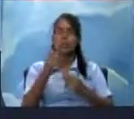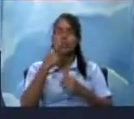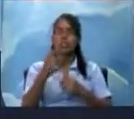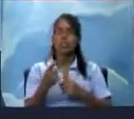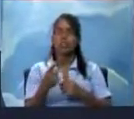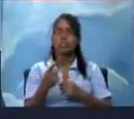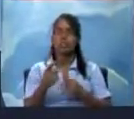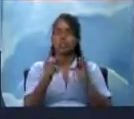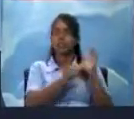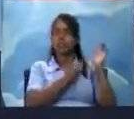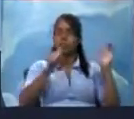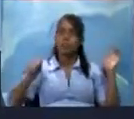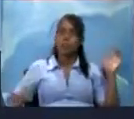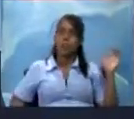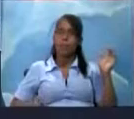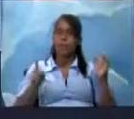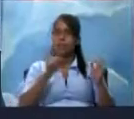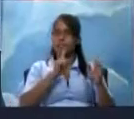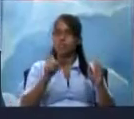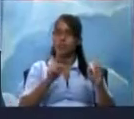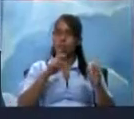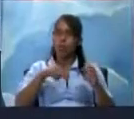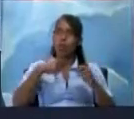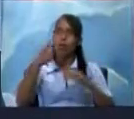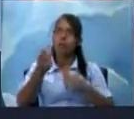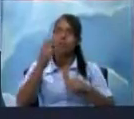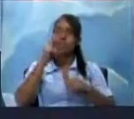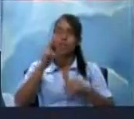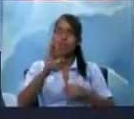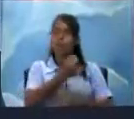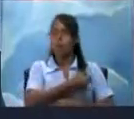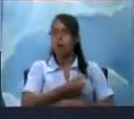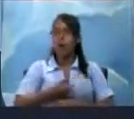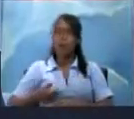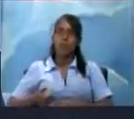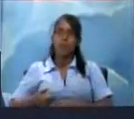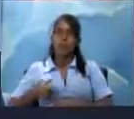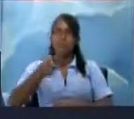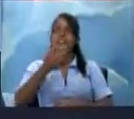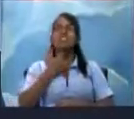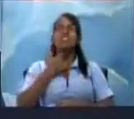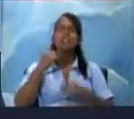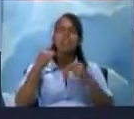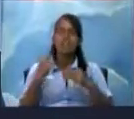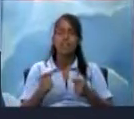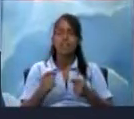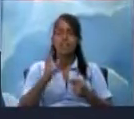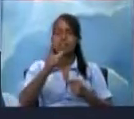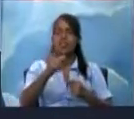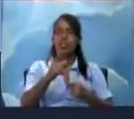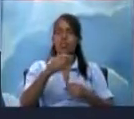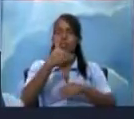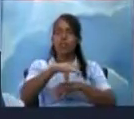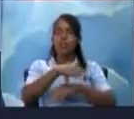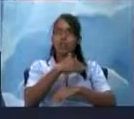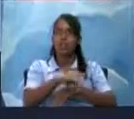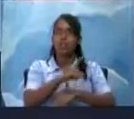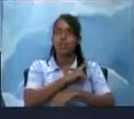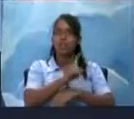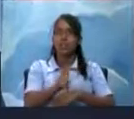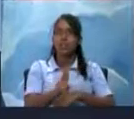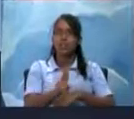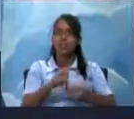decir? Señor, ¿cuándo te vimos hambriento, sediento,